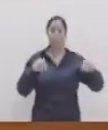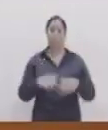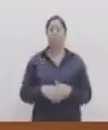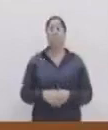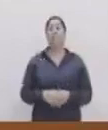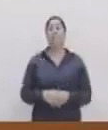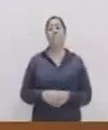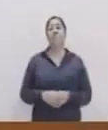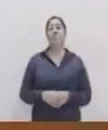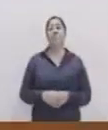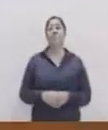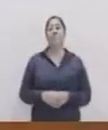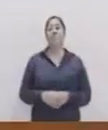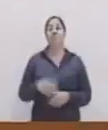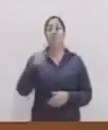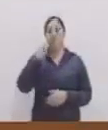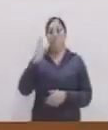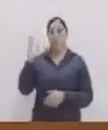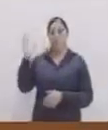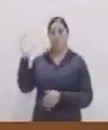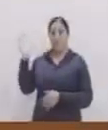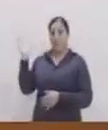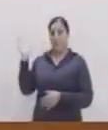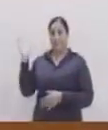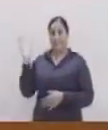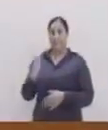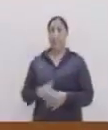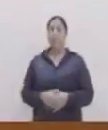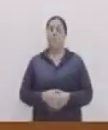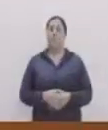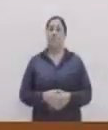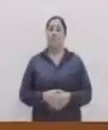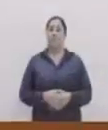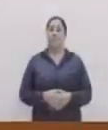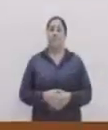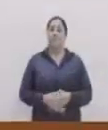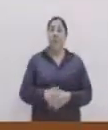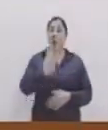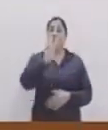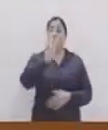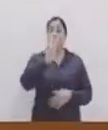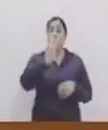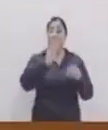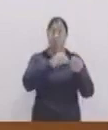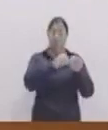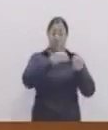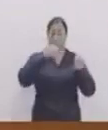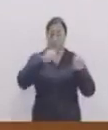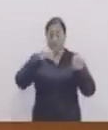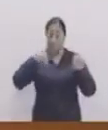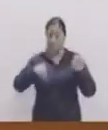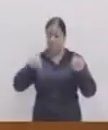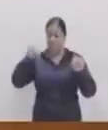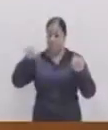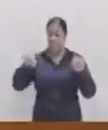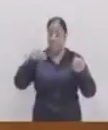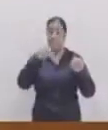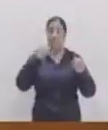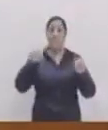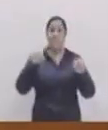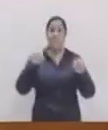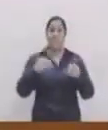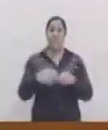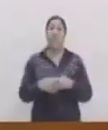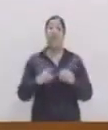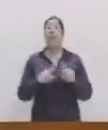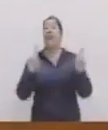el caso del ángulo interno, vamos a mover los tres puntos. Ahora, el vértice